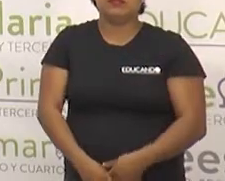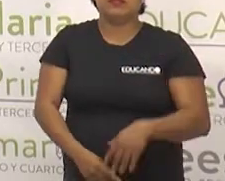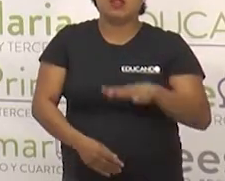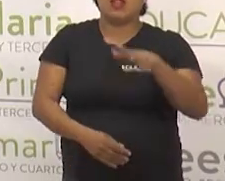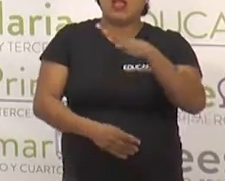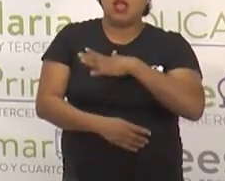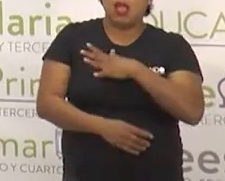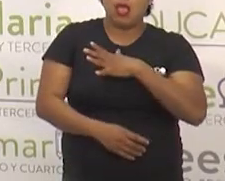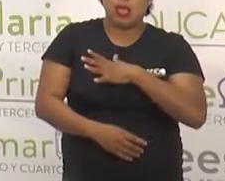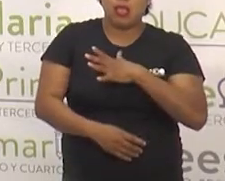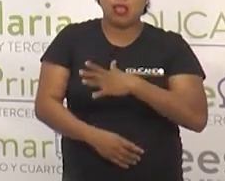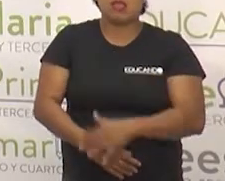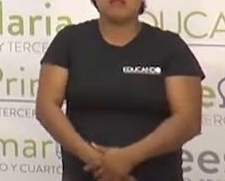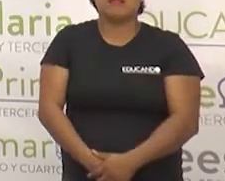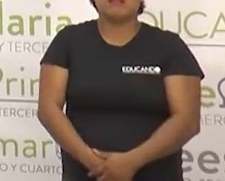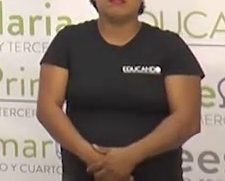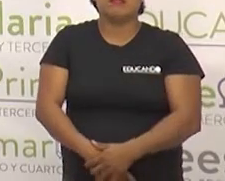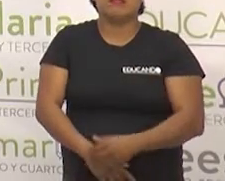hay